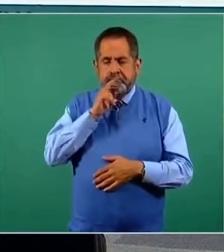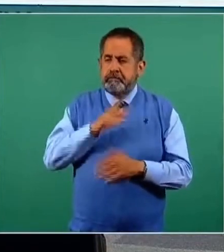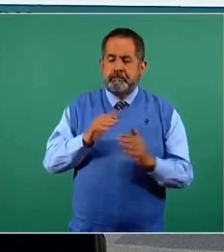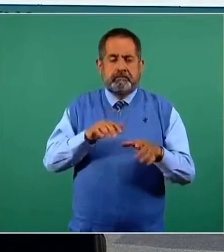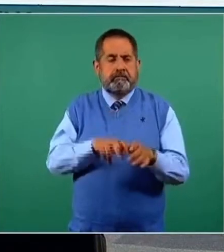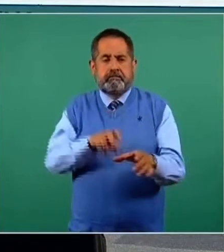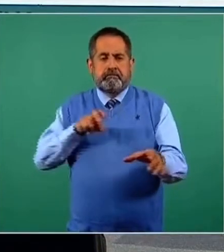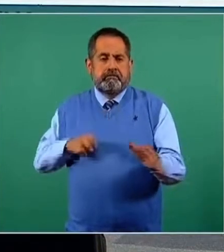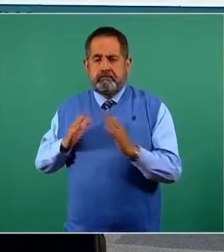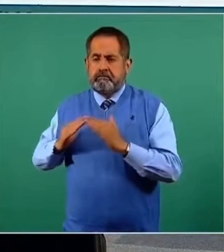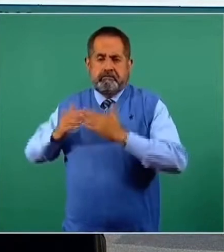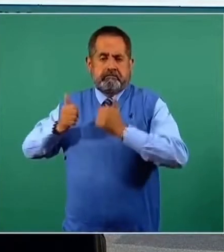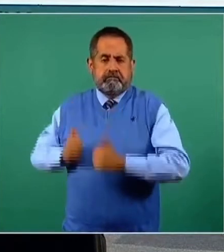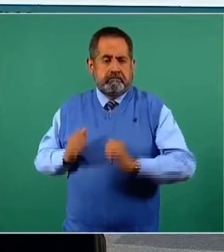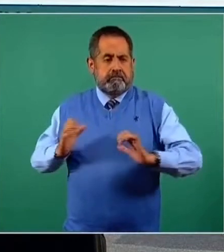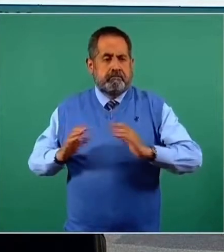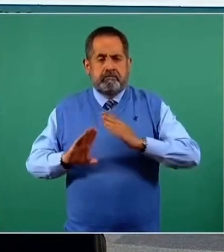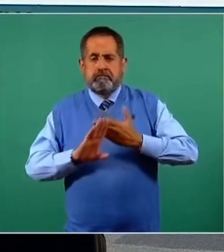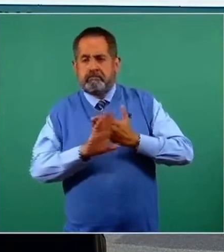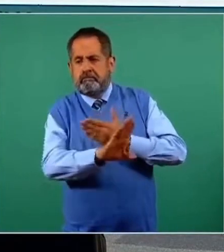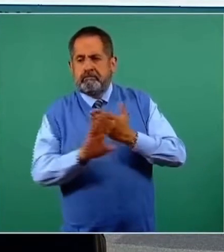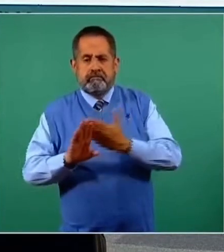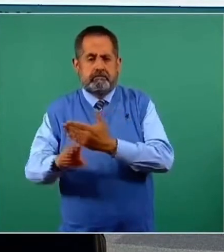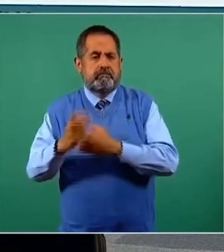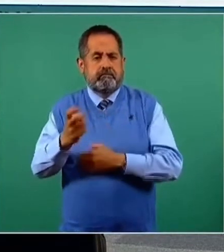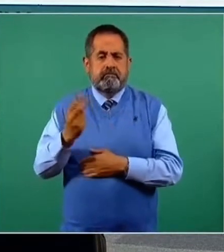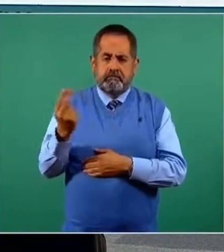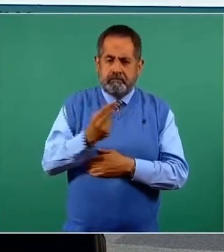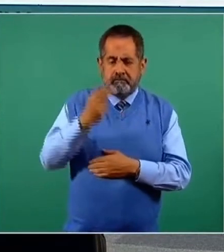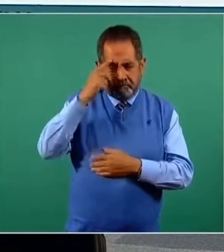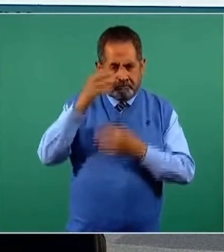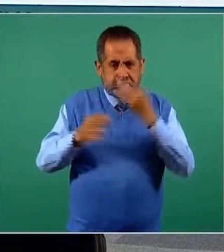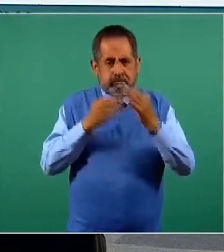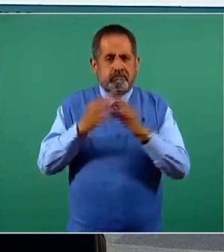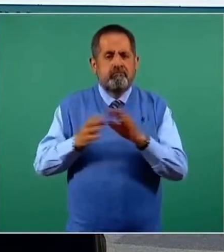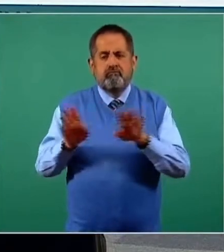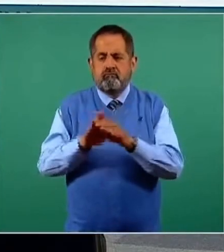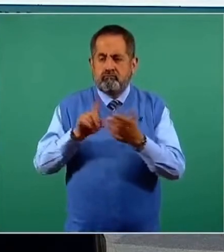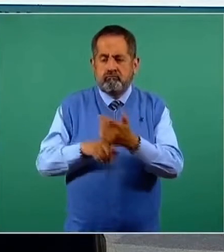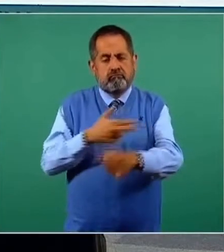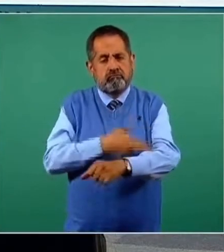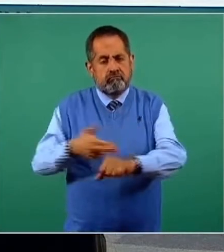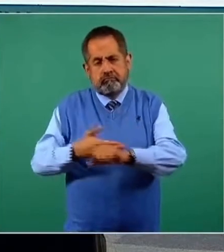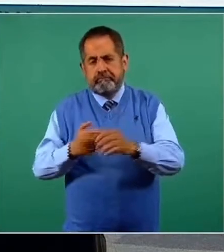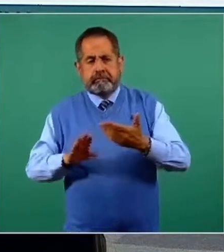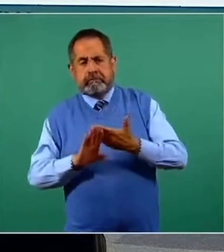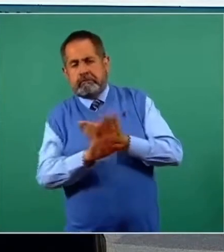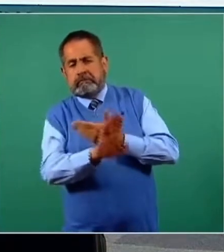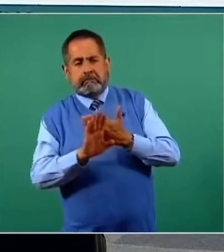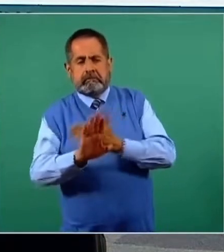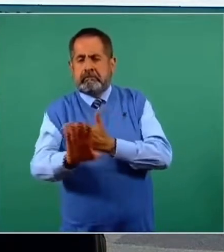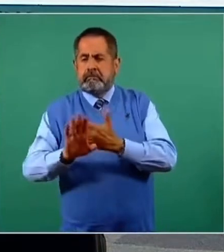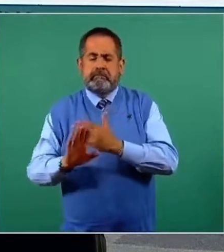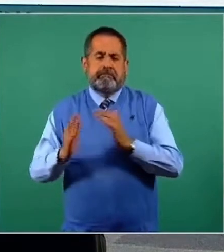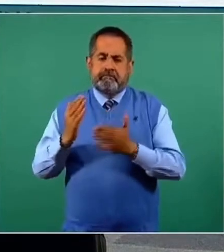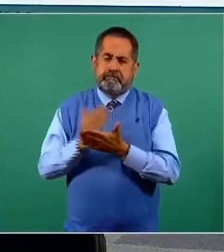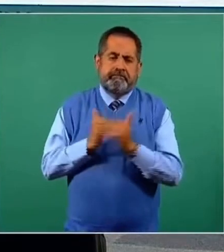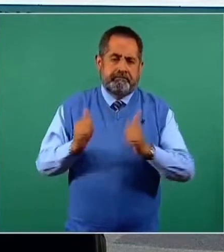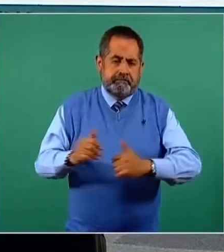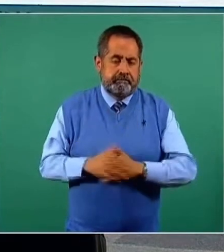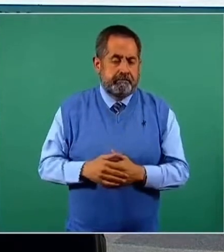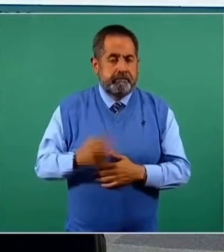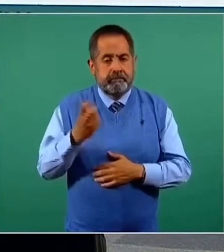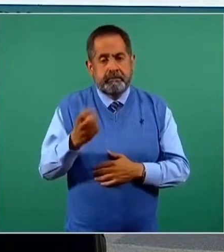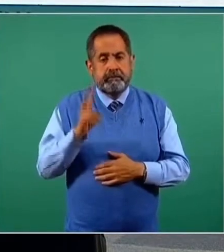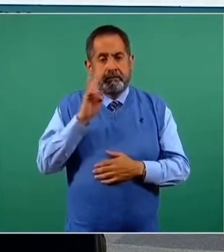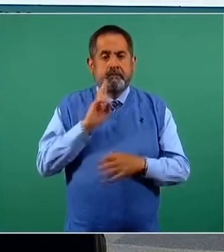las precauciones de protección personal que son necesarias para evitar los contagios. Entonces, bueno, vamos a estar obviamente muy al